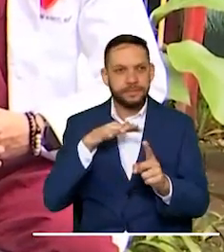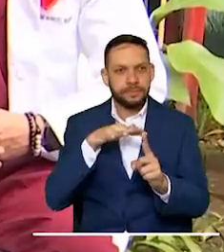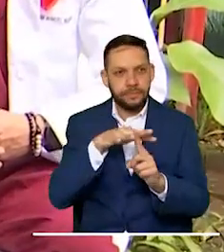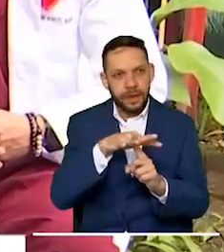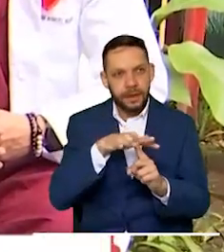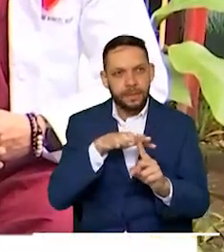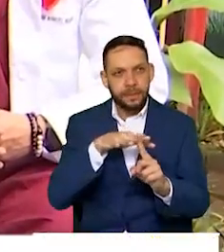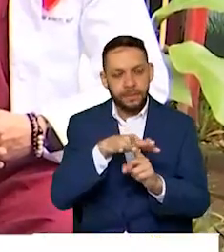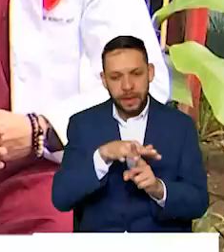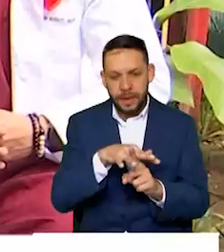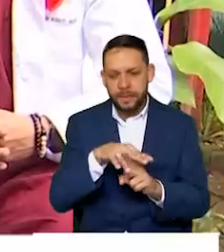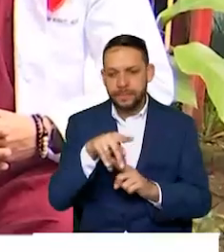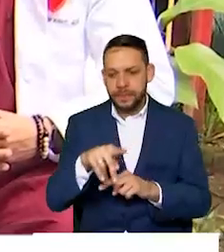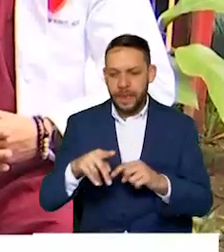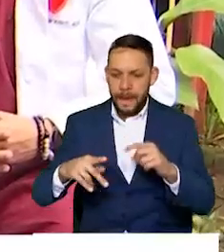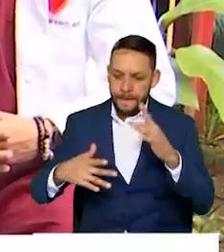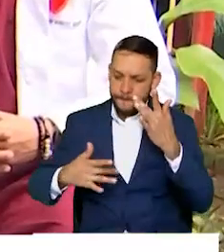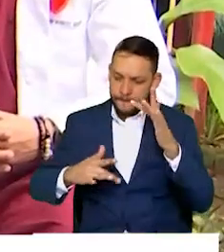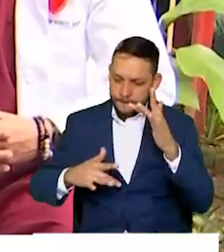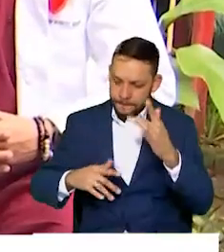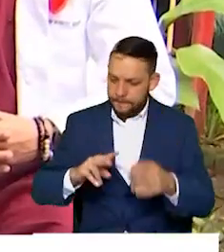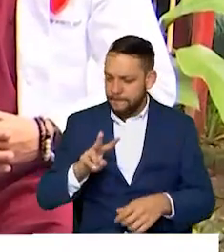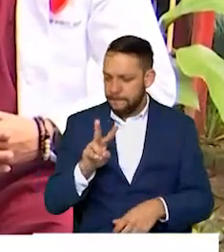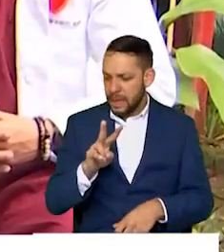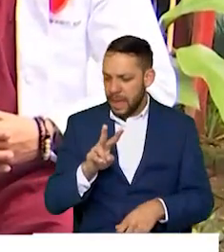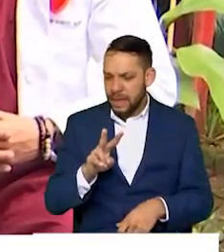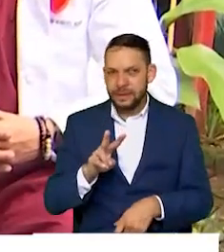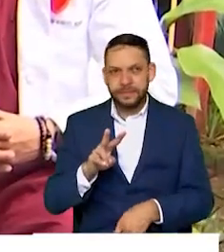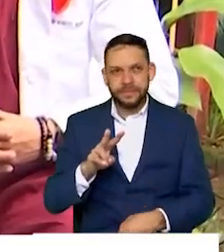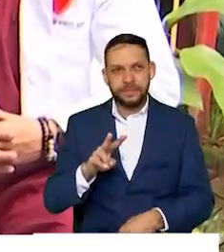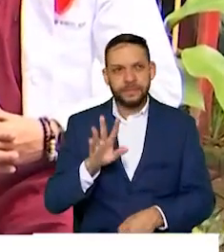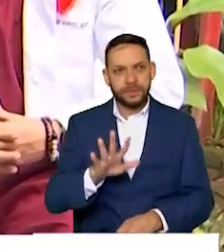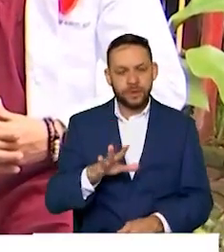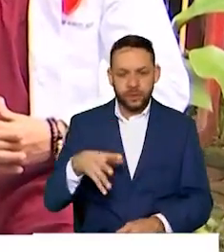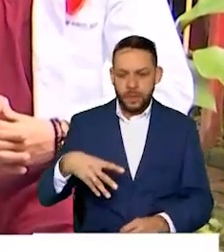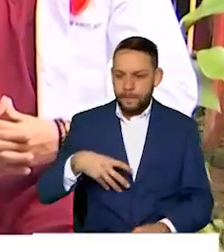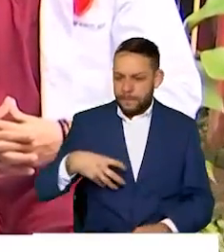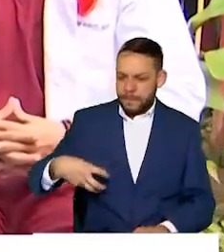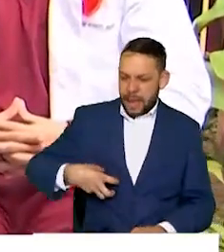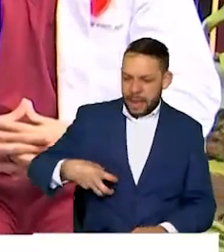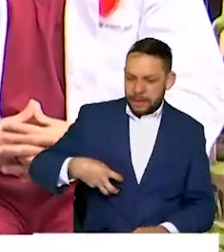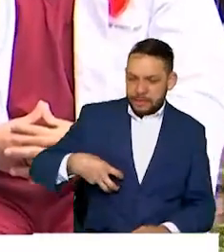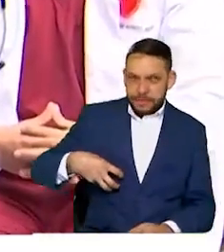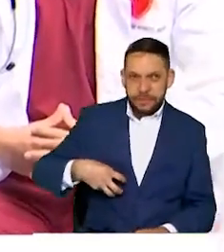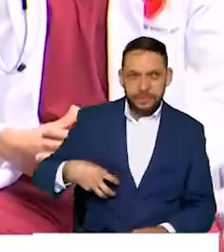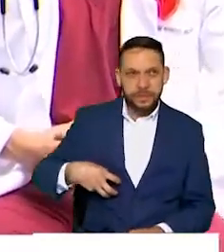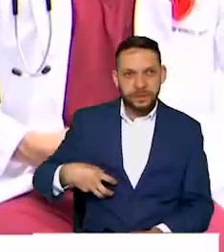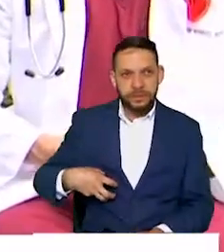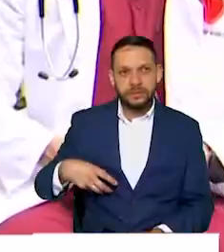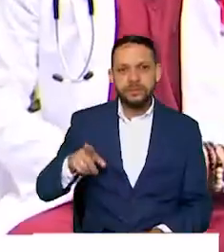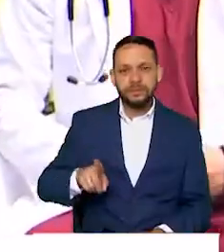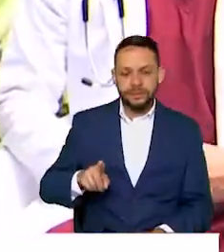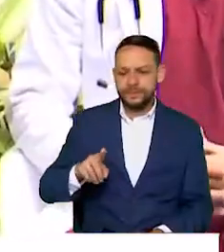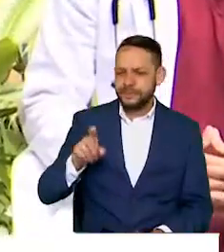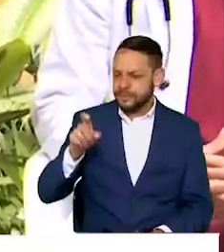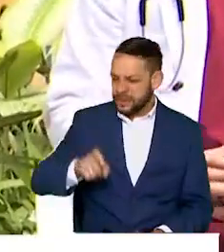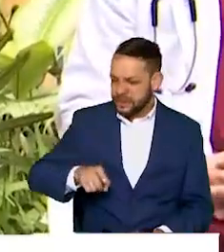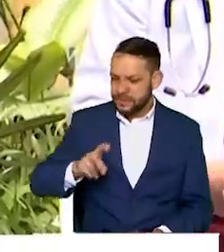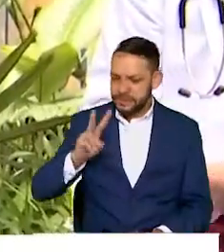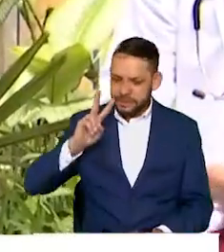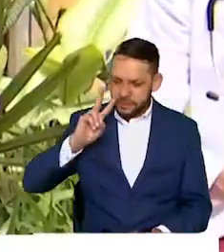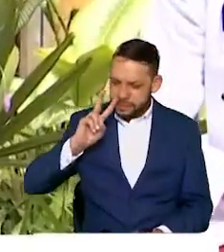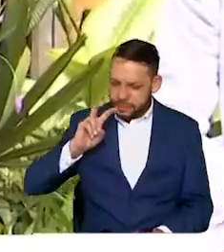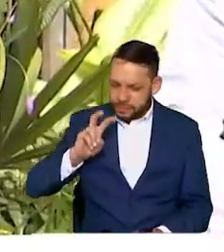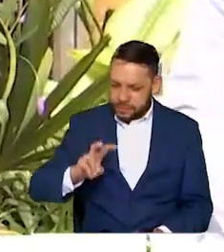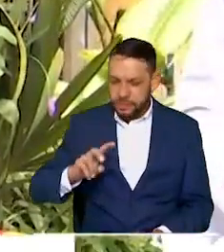la vesícula y todas las vías biliares. La parte del páncreas también es muy bien